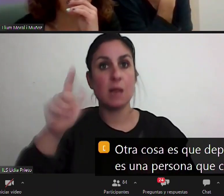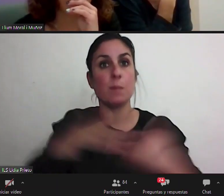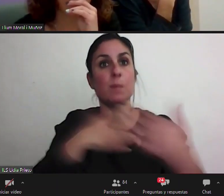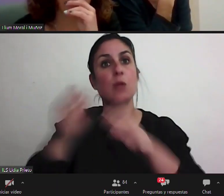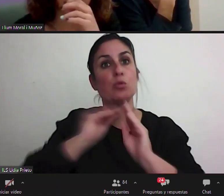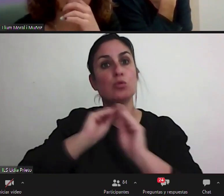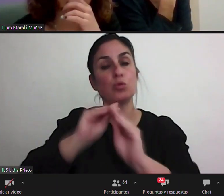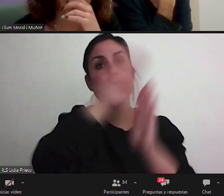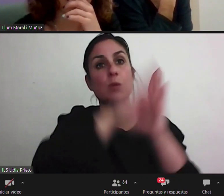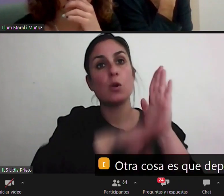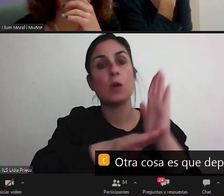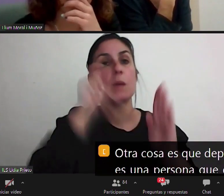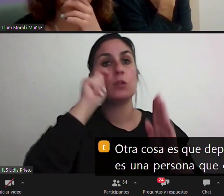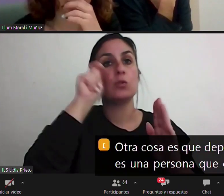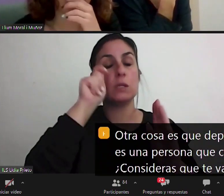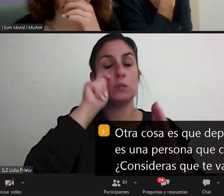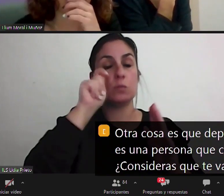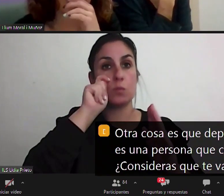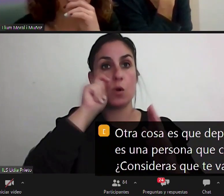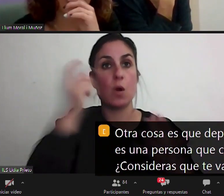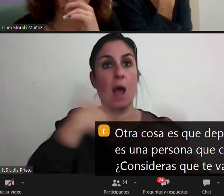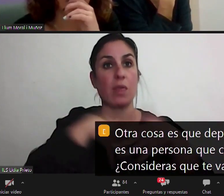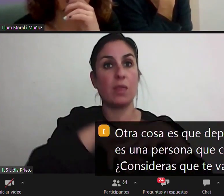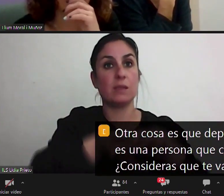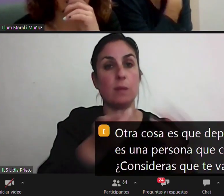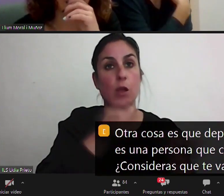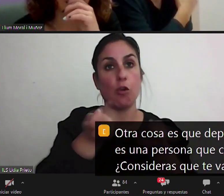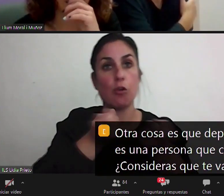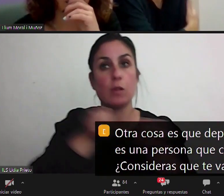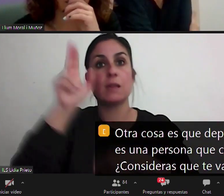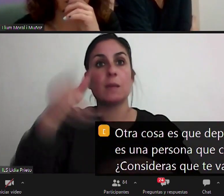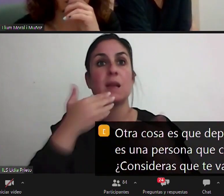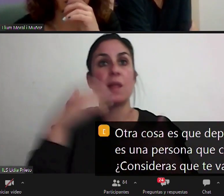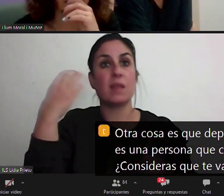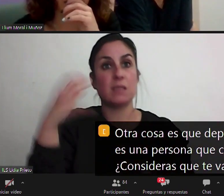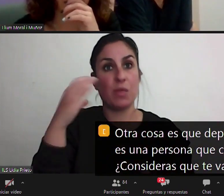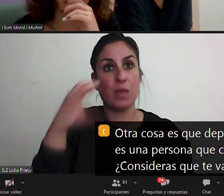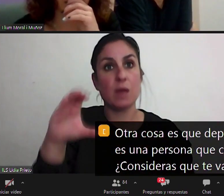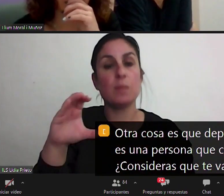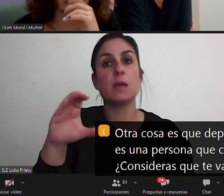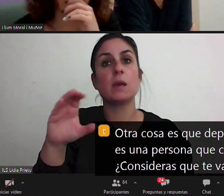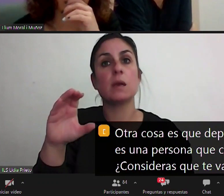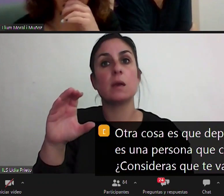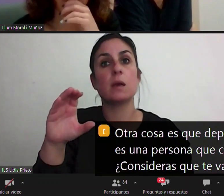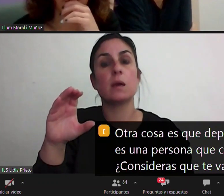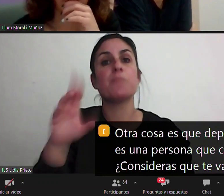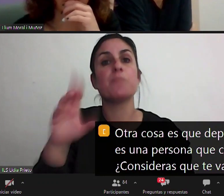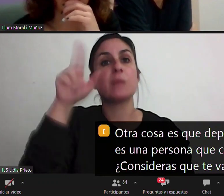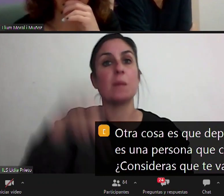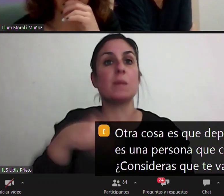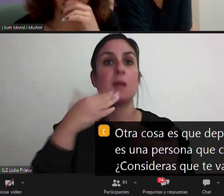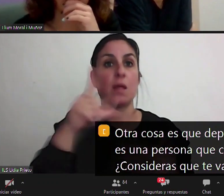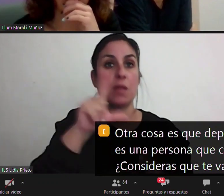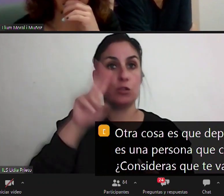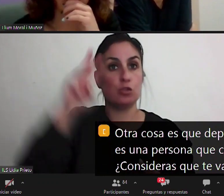turismo accesible, a Cermi, que nos ha dado además hoy cobertura técnica, y en este caso también a Yum y